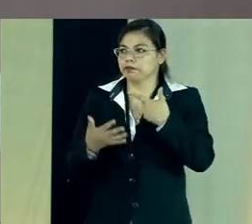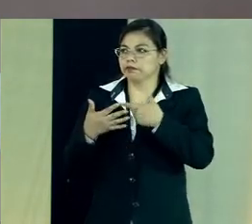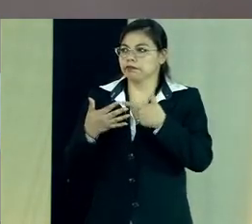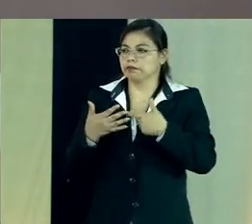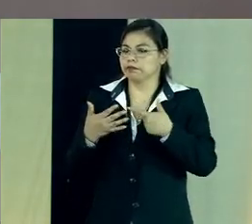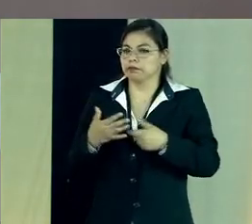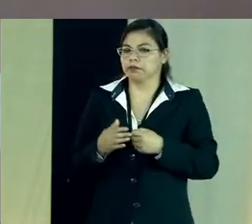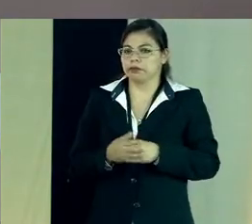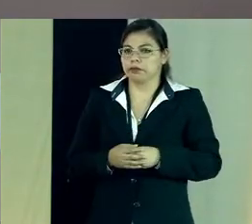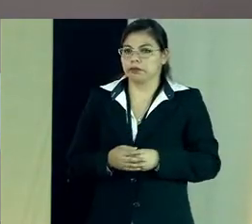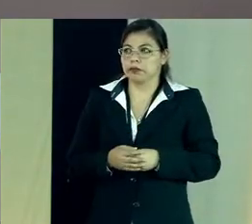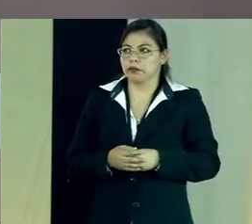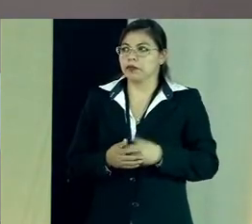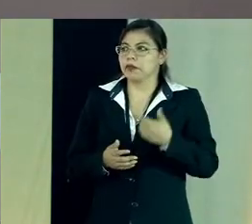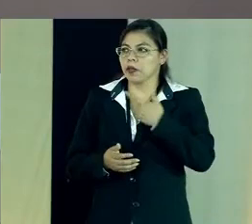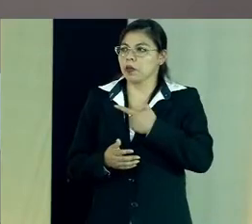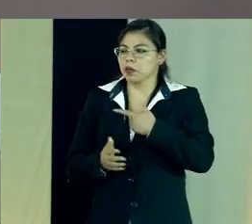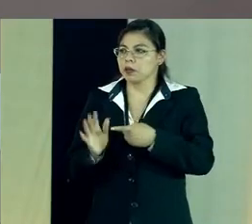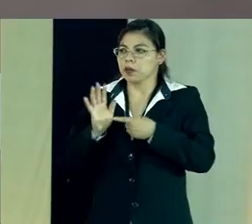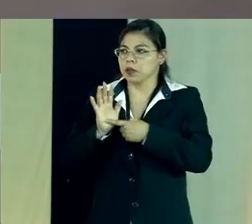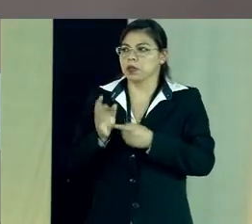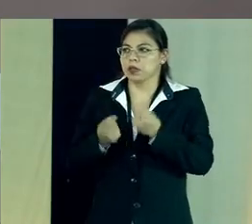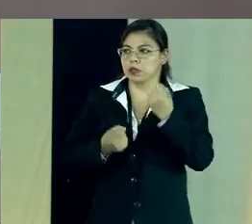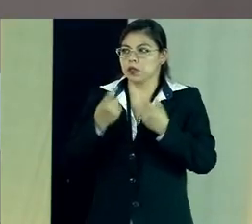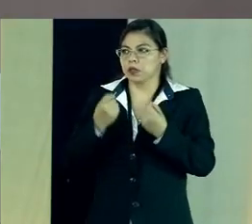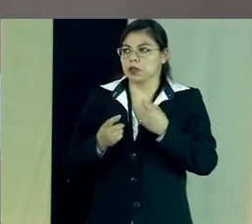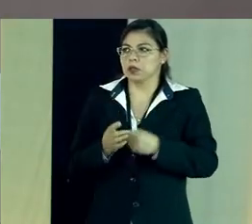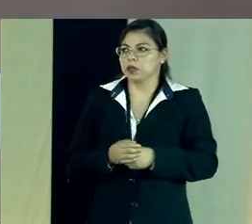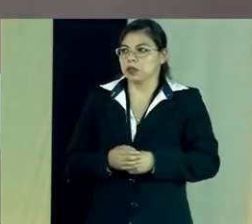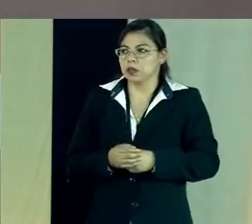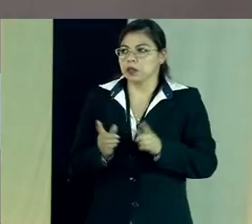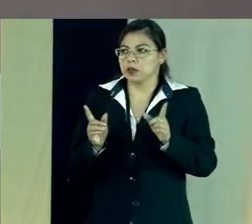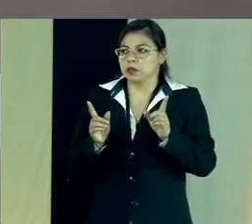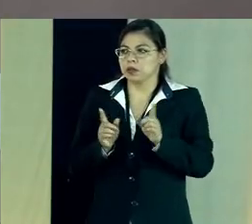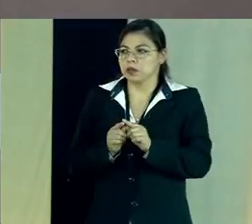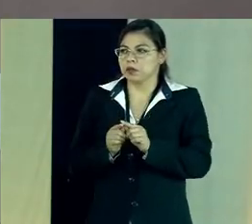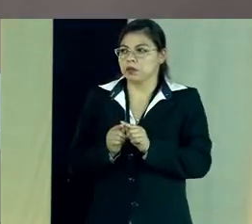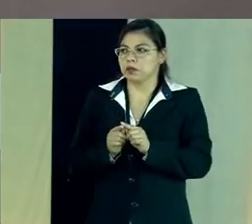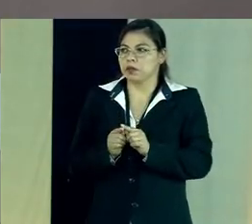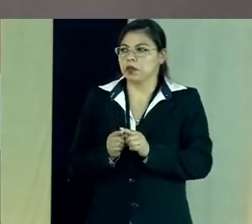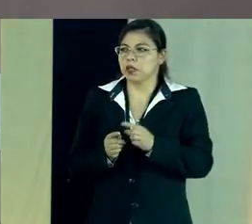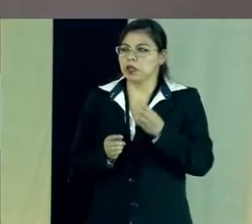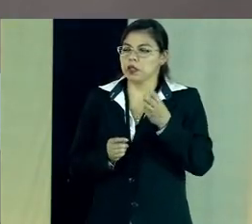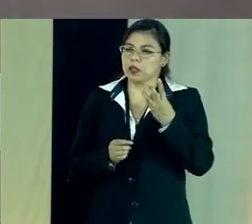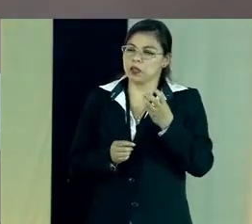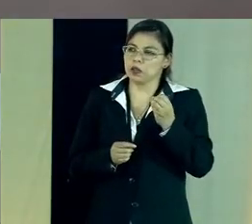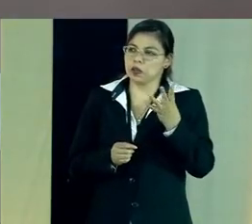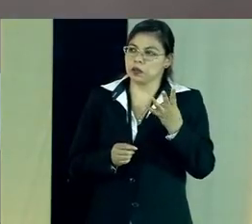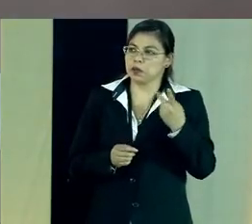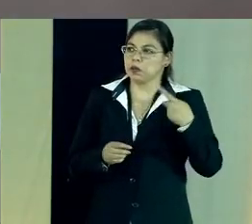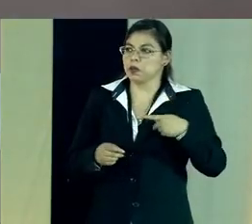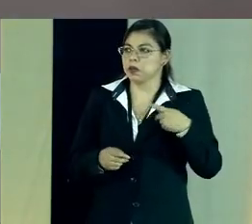me gustaría presentarles algunos breves de 3 o 4 pacientes